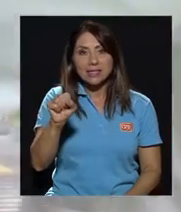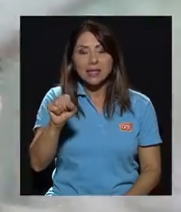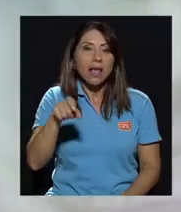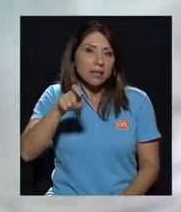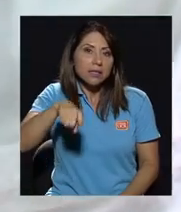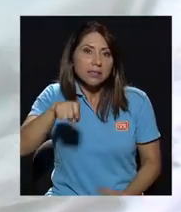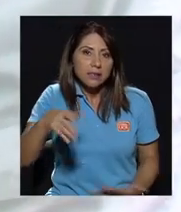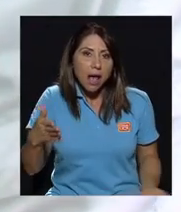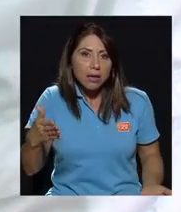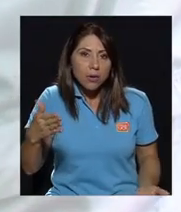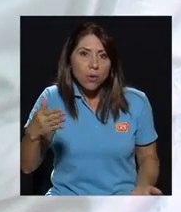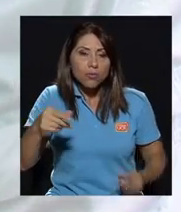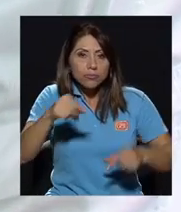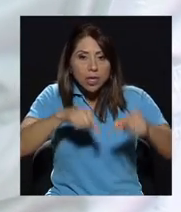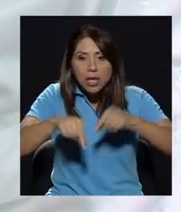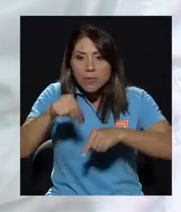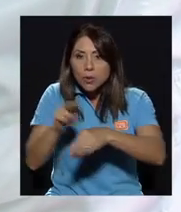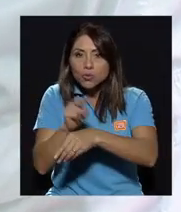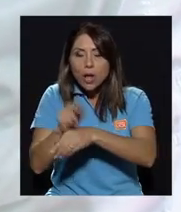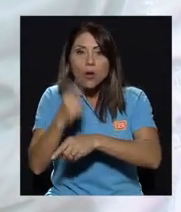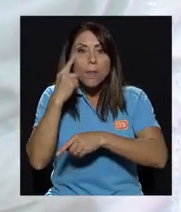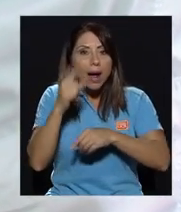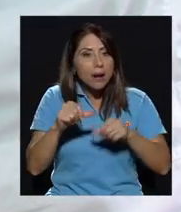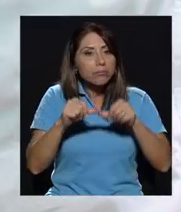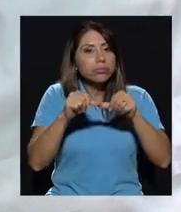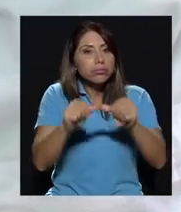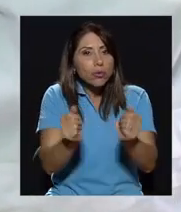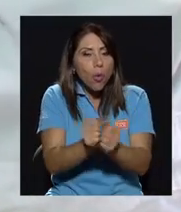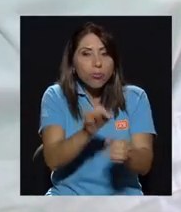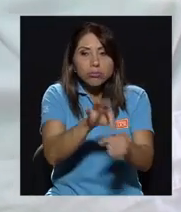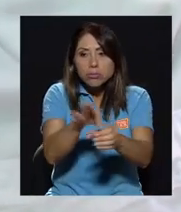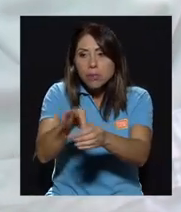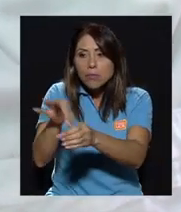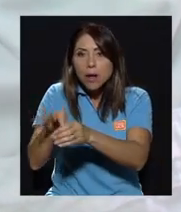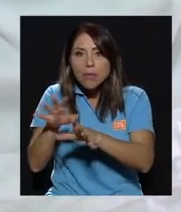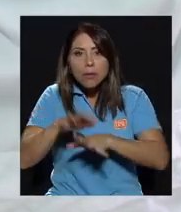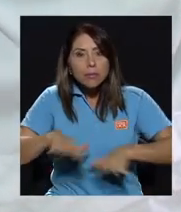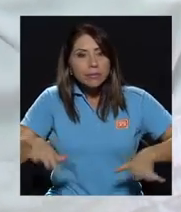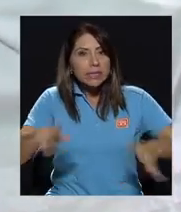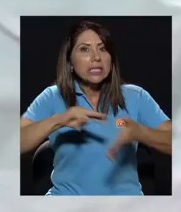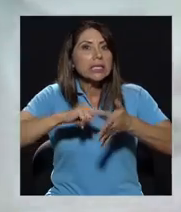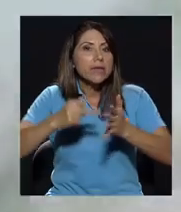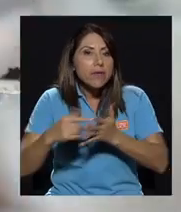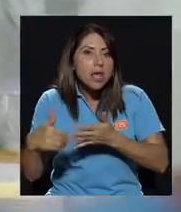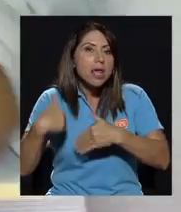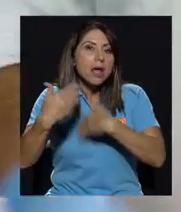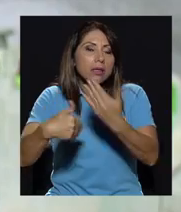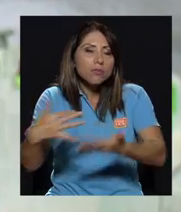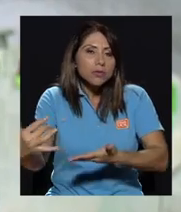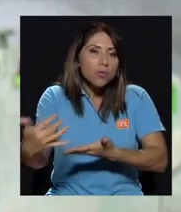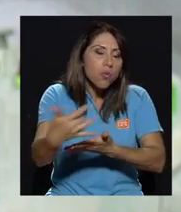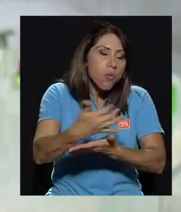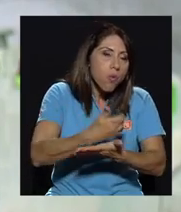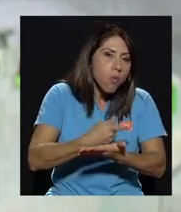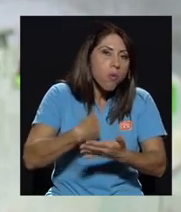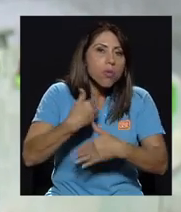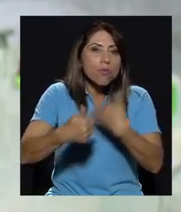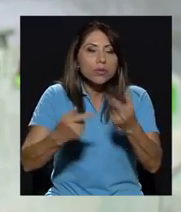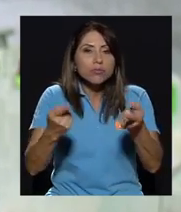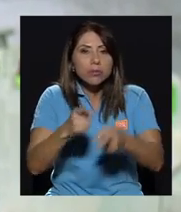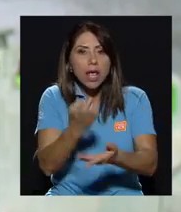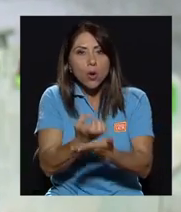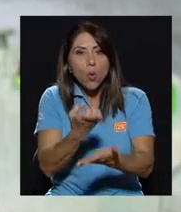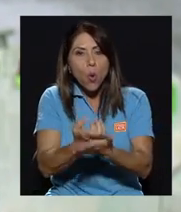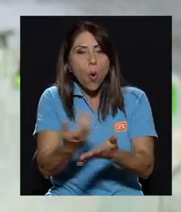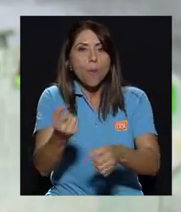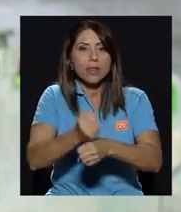mantener la producción del país y todo lo que implica en términos económicos etcétera además del trabajo para los